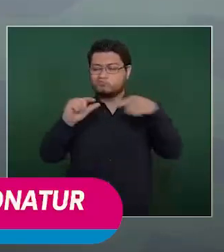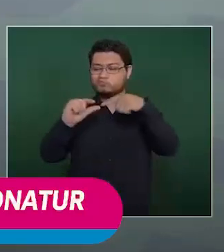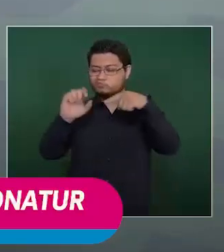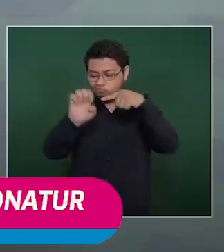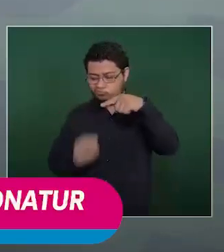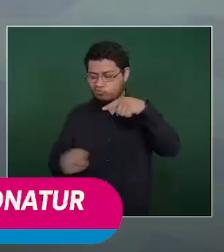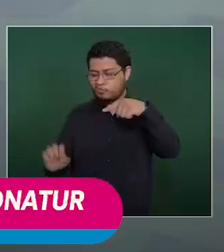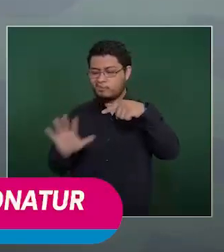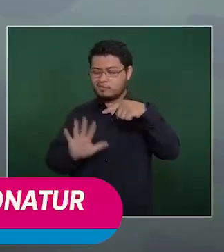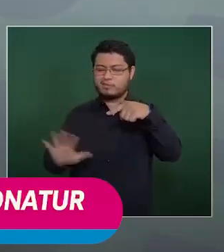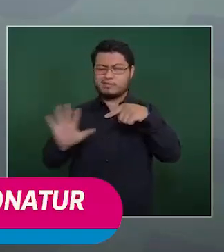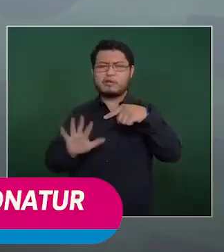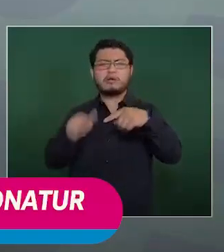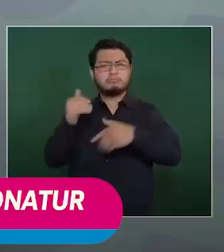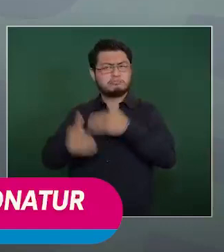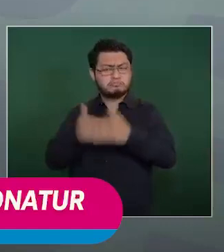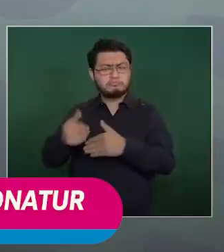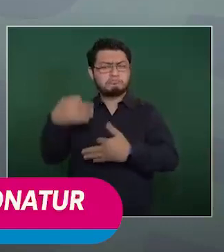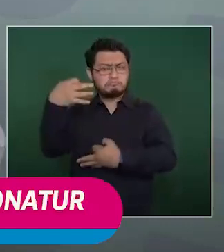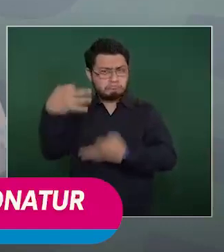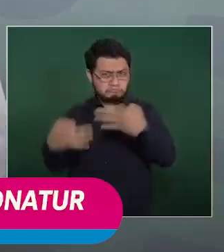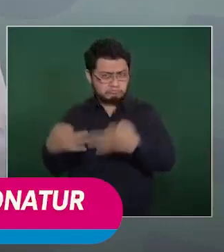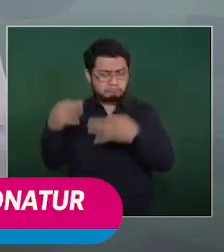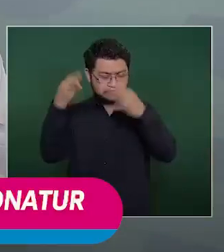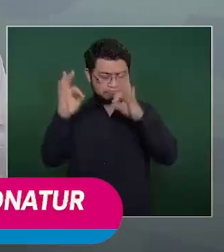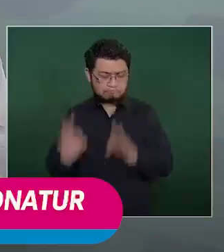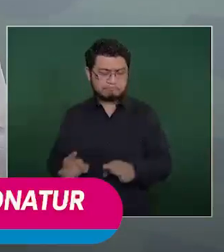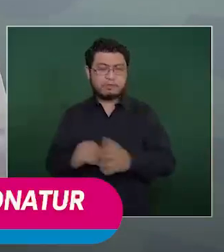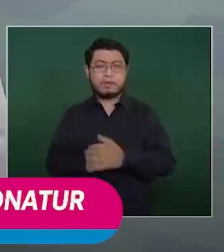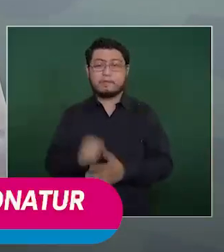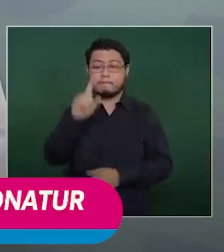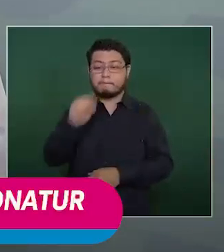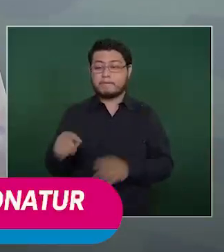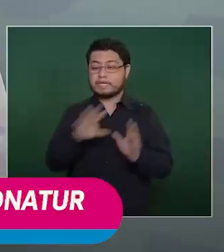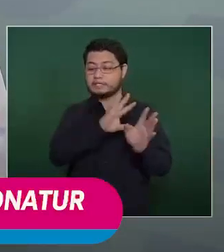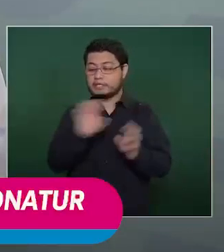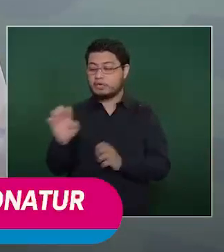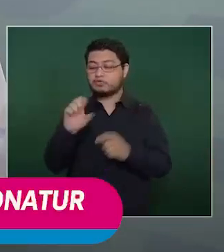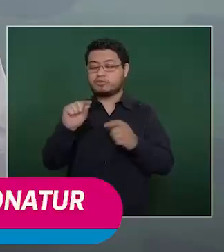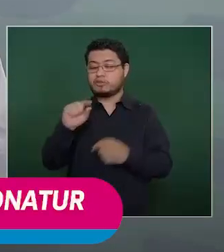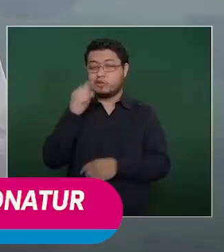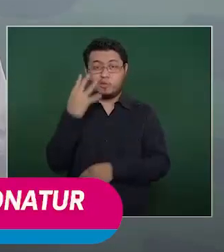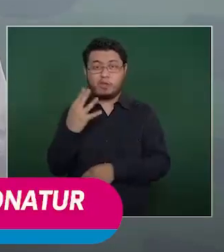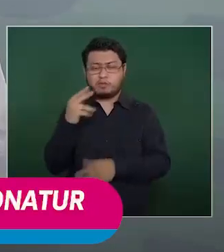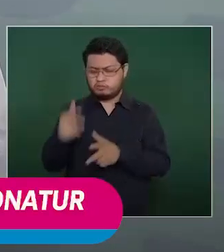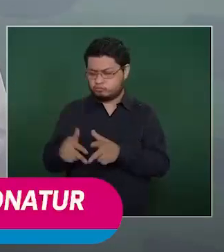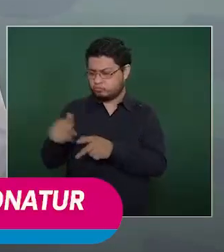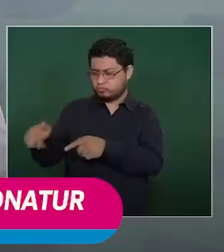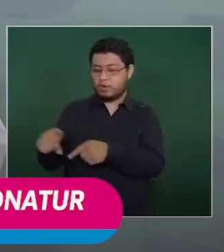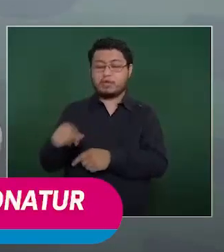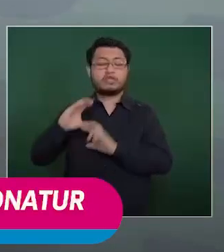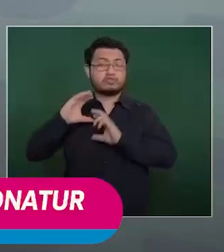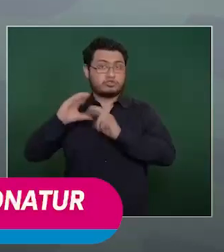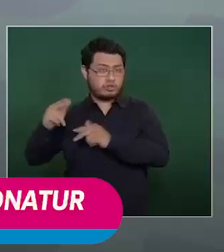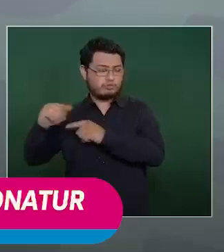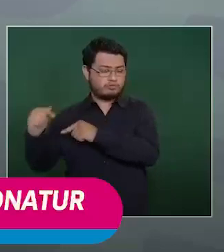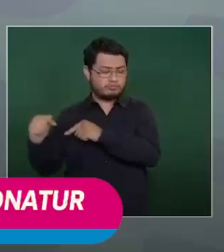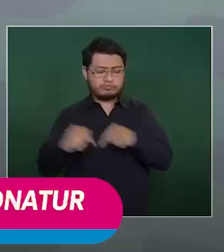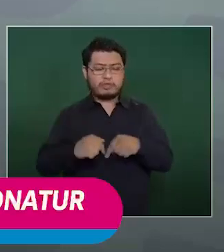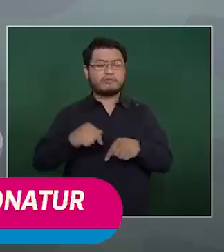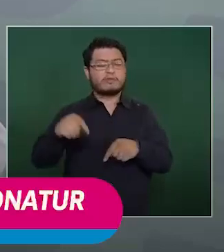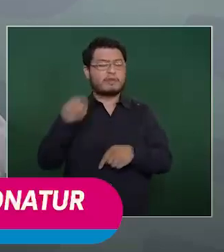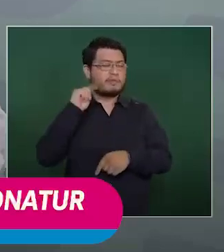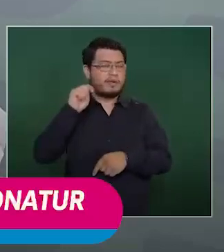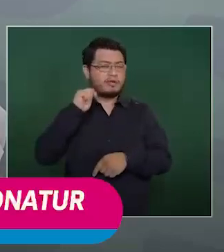justicia. Son 1.554 kilómetros de vía que pasarán por Chiapas, Tabasco,